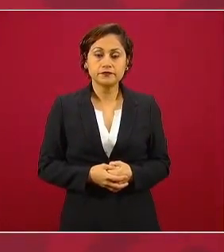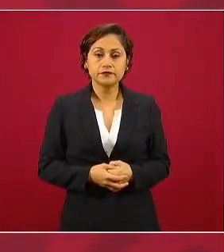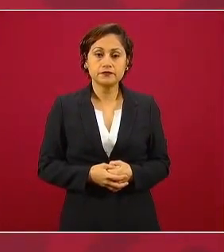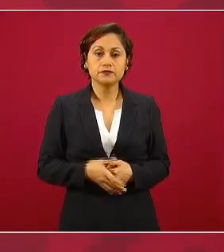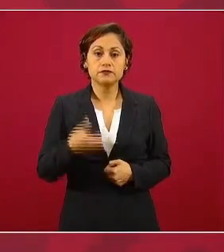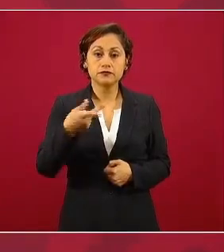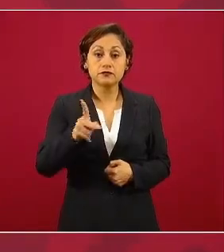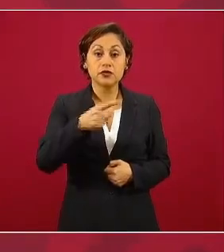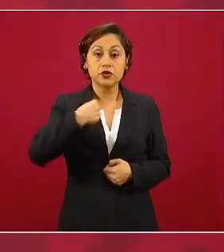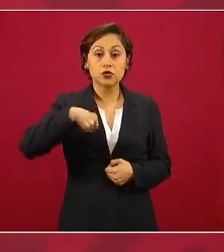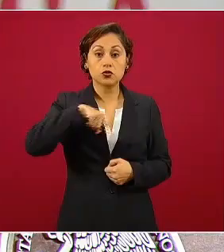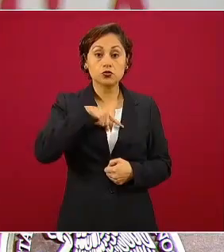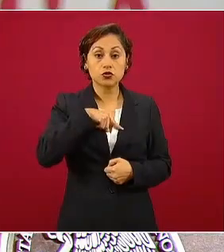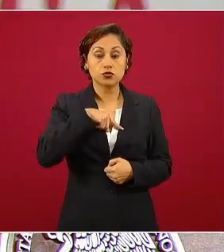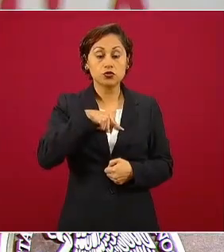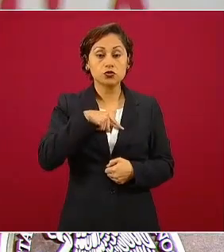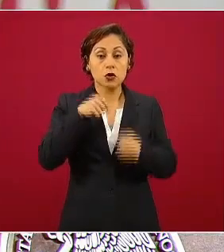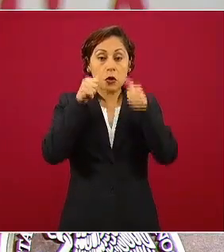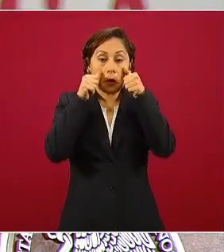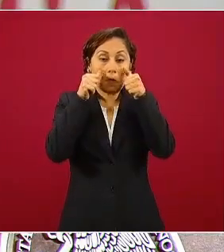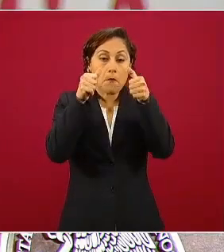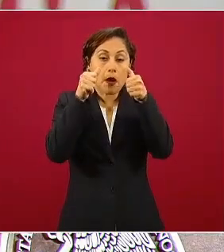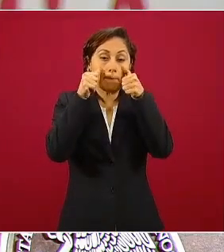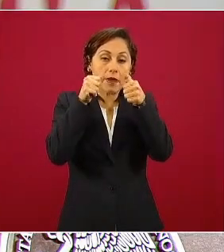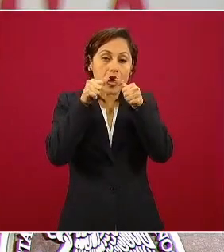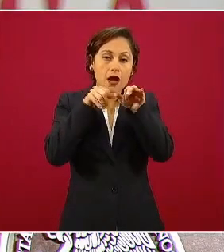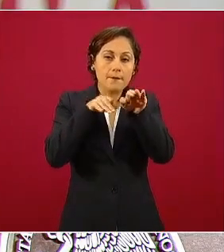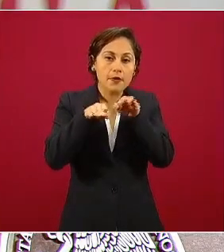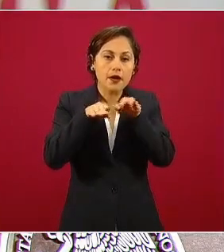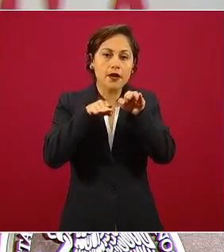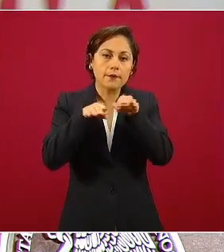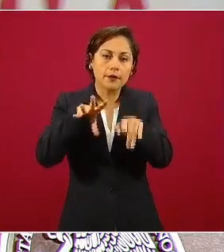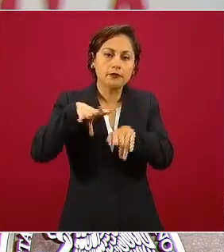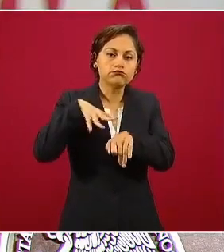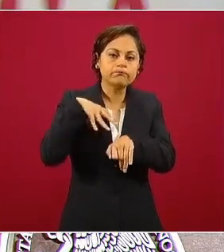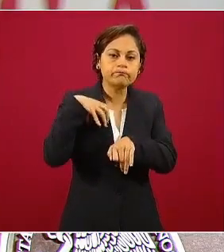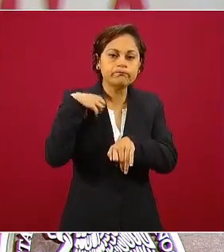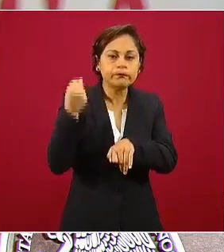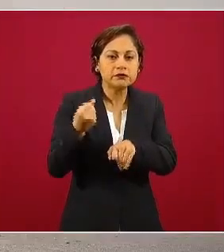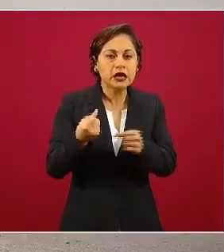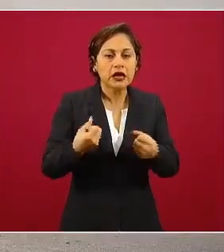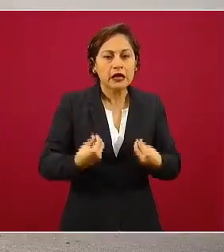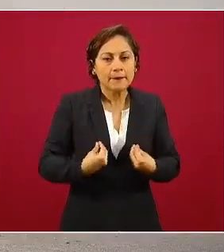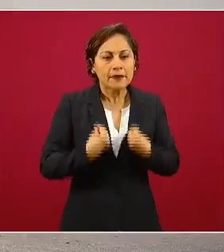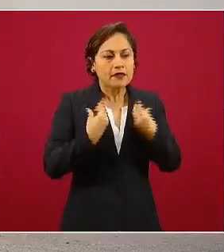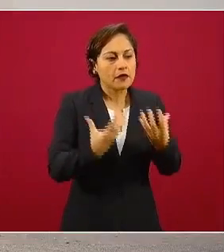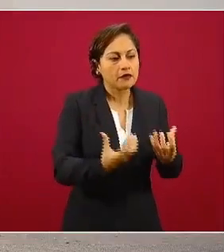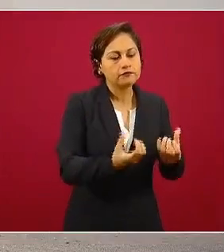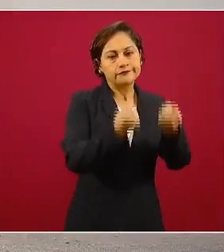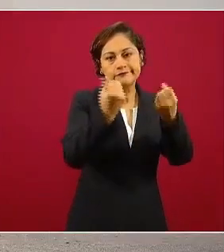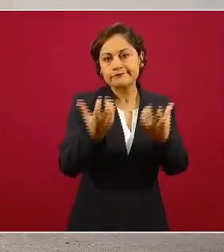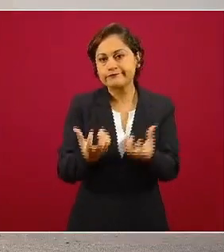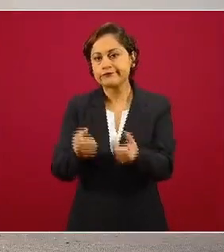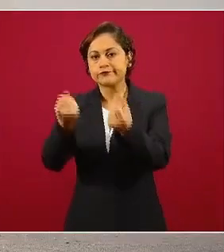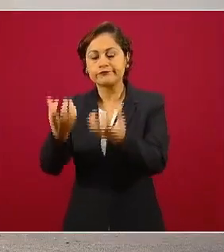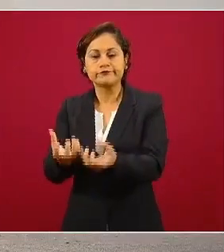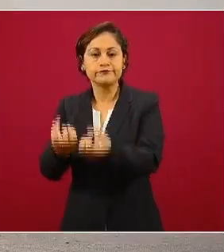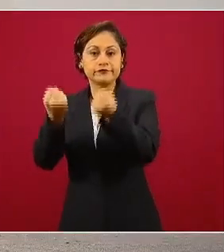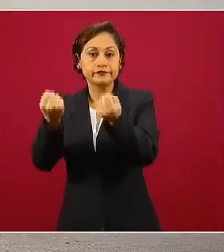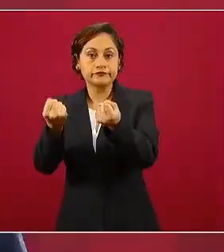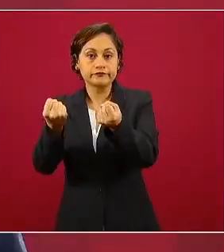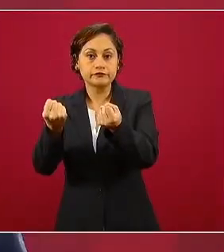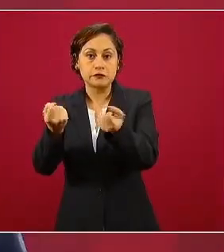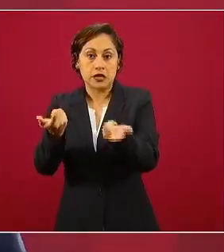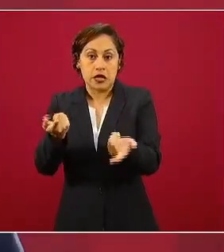trabajando para salvar vidas y nosotros, pues en lo que nos